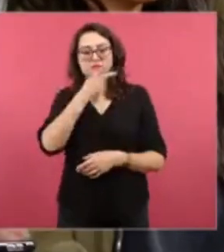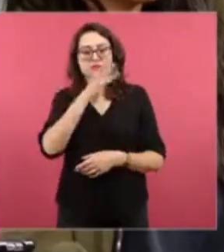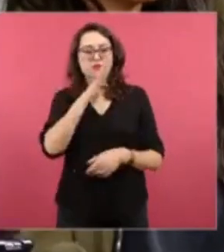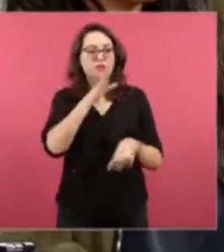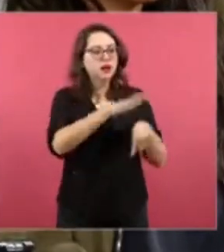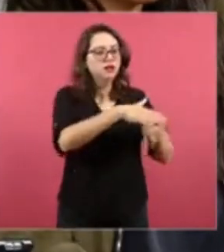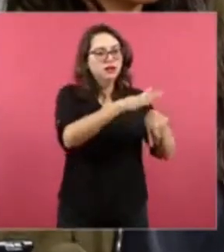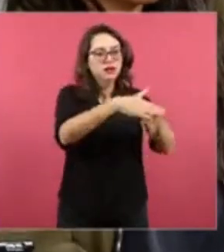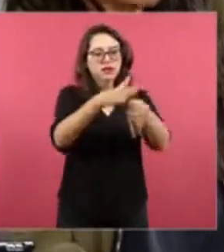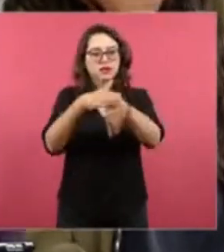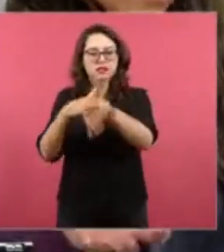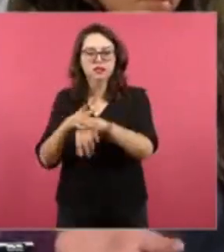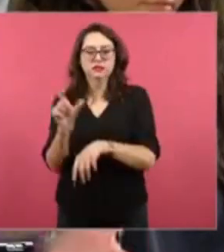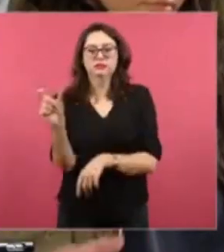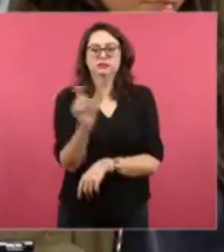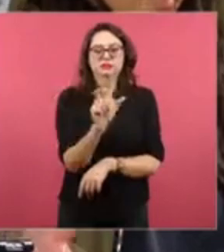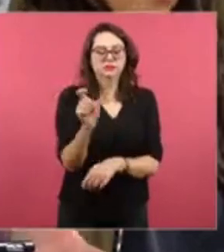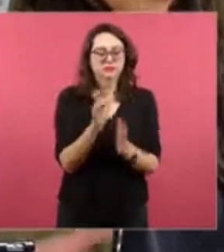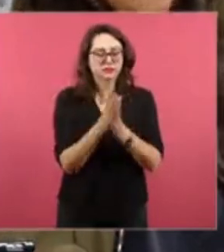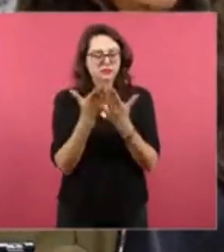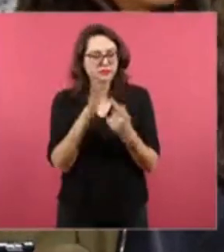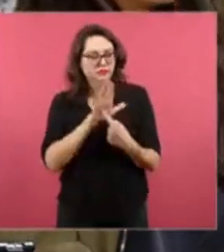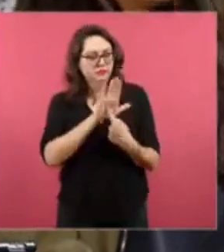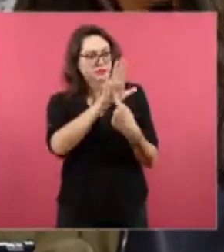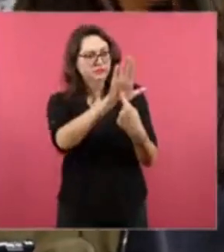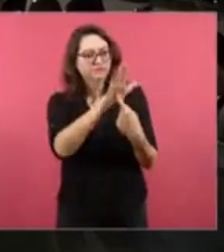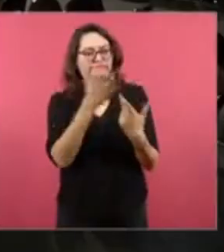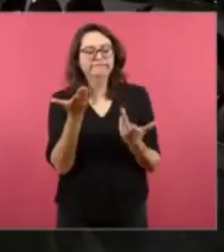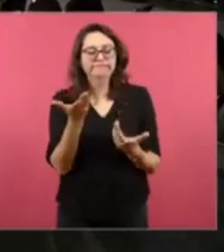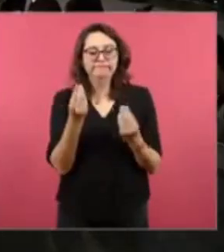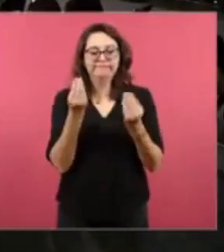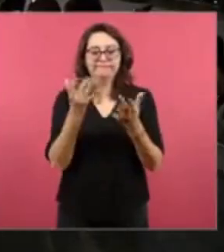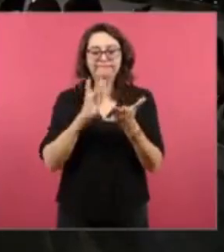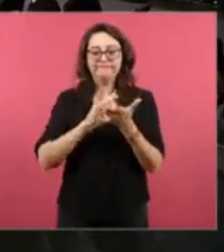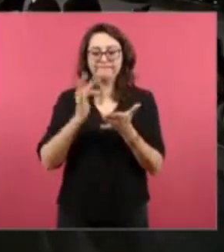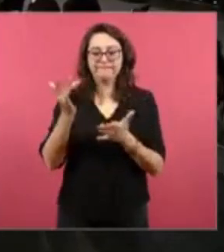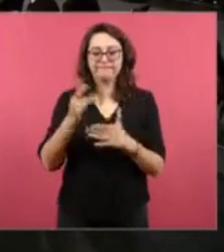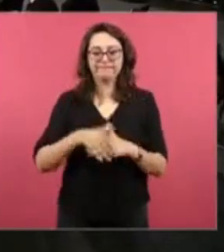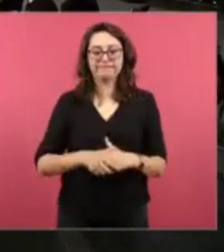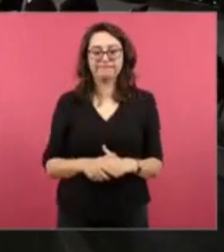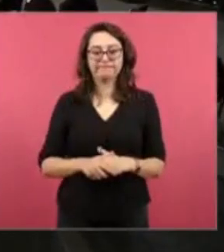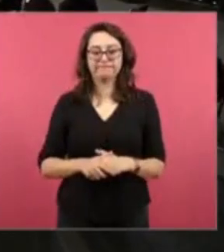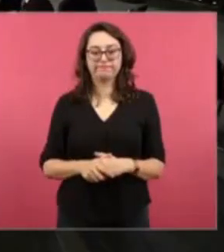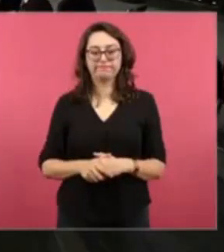padres a que conozcan estos materiales? Muchísimas gracias. Gracias.